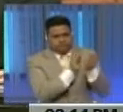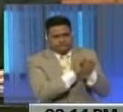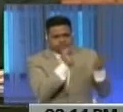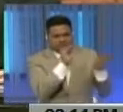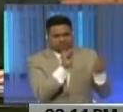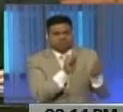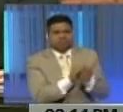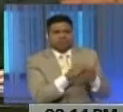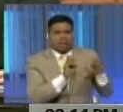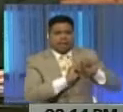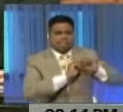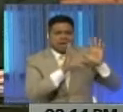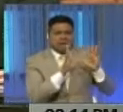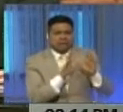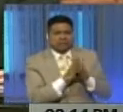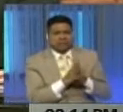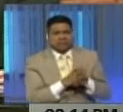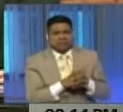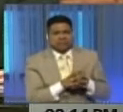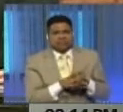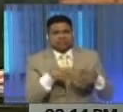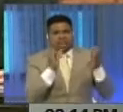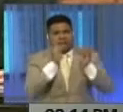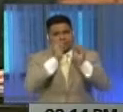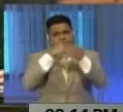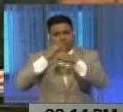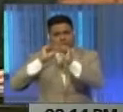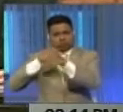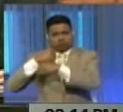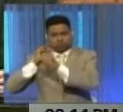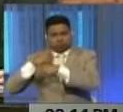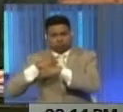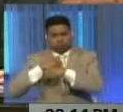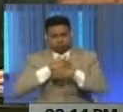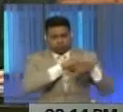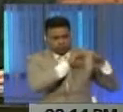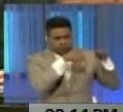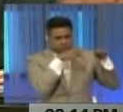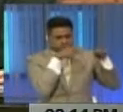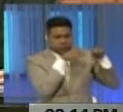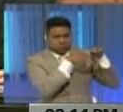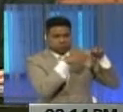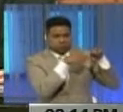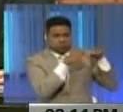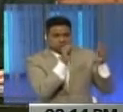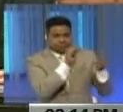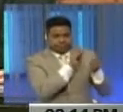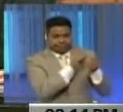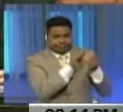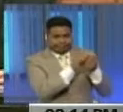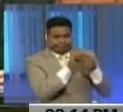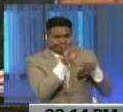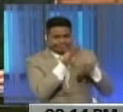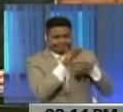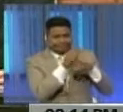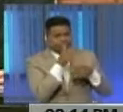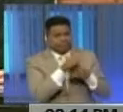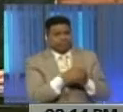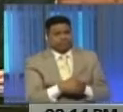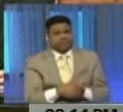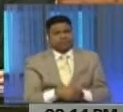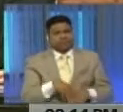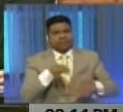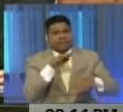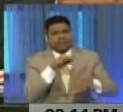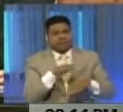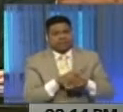Mayor del motor minero. Bueno, también está nuestro exministro aquí, el exministro descubridor